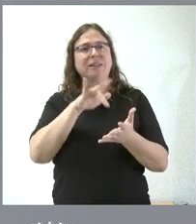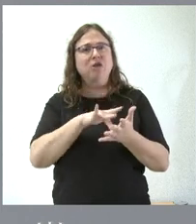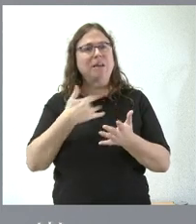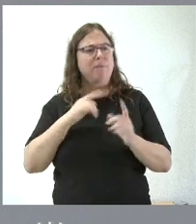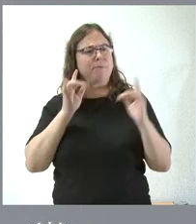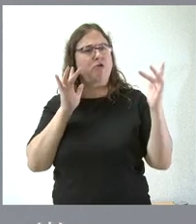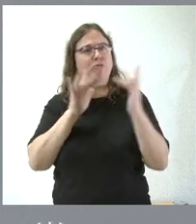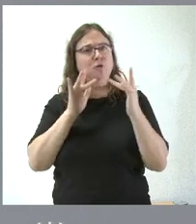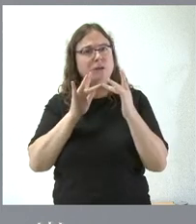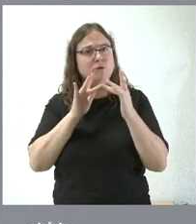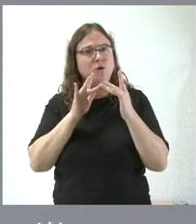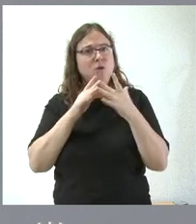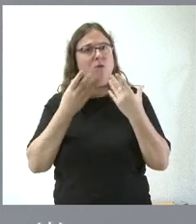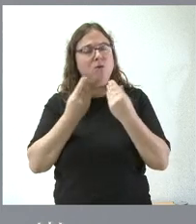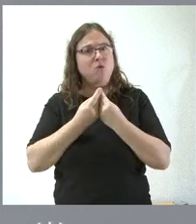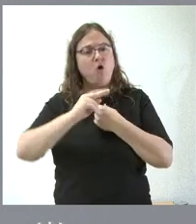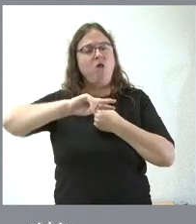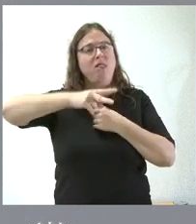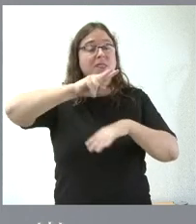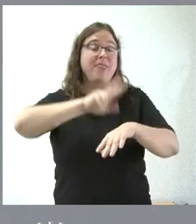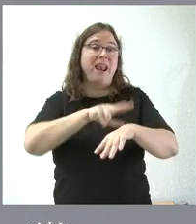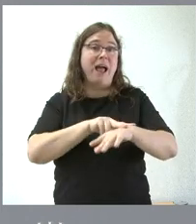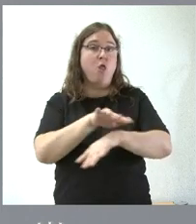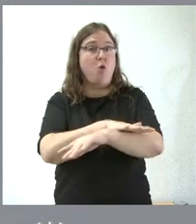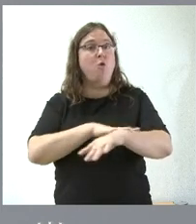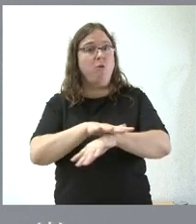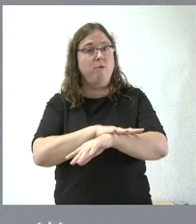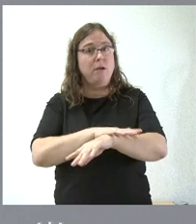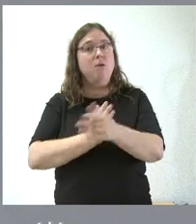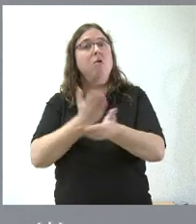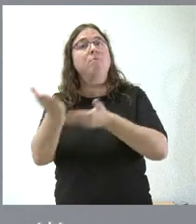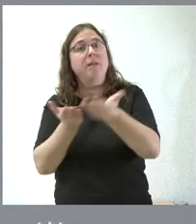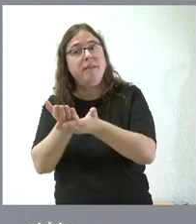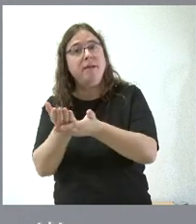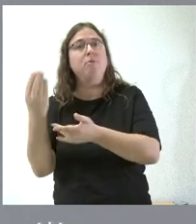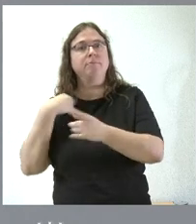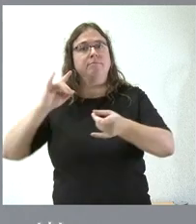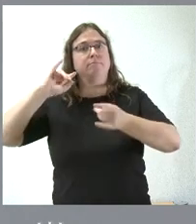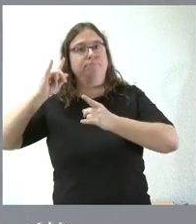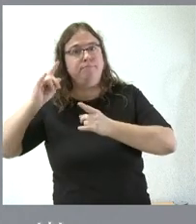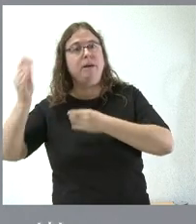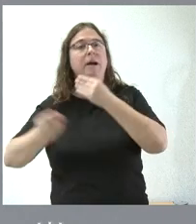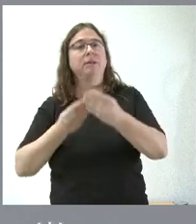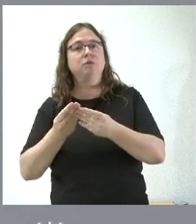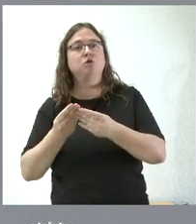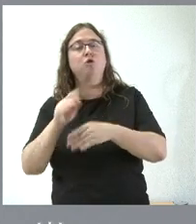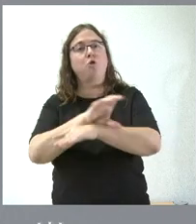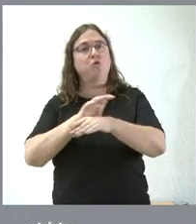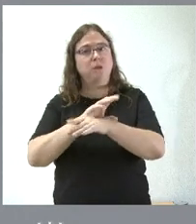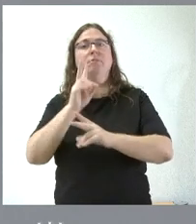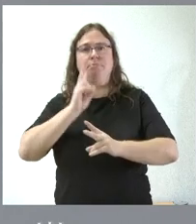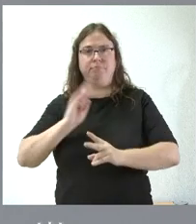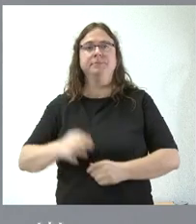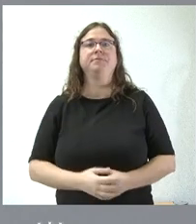contacto con la delegación del gobierno que respondió a las peticiones de información y a las llamadas que le habían hecho los consejeros de la junta de